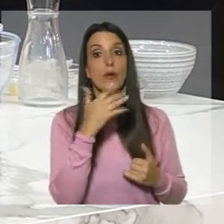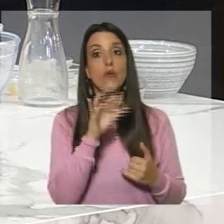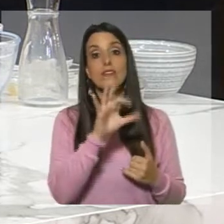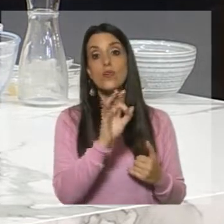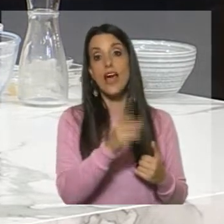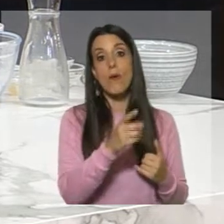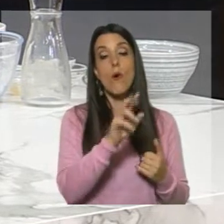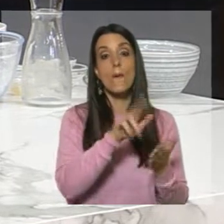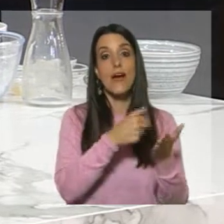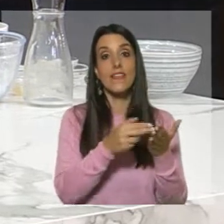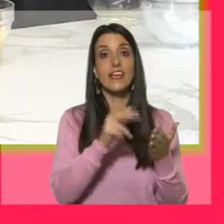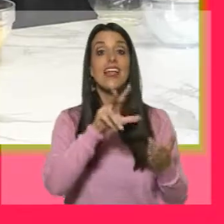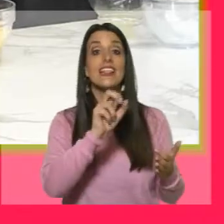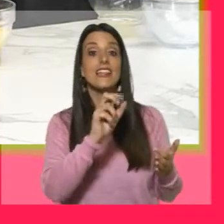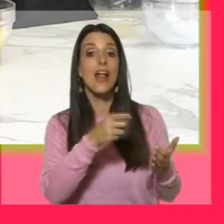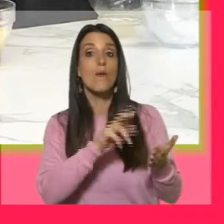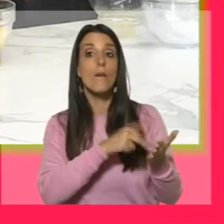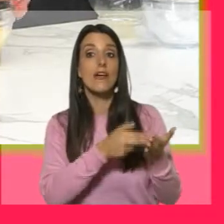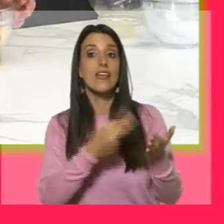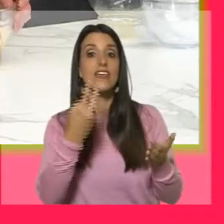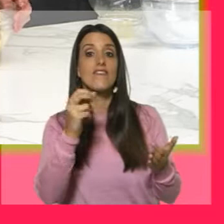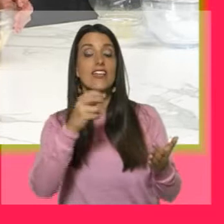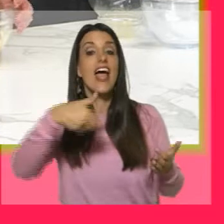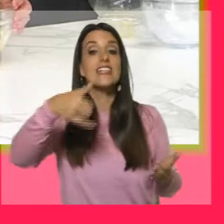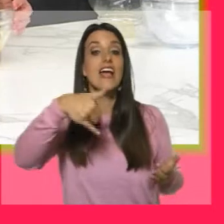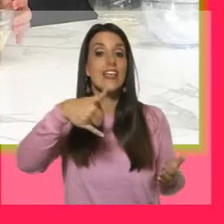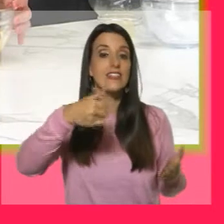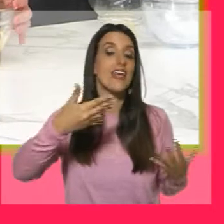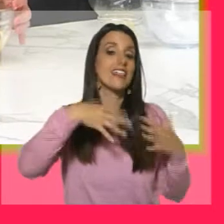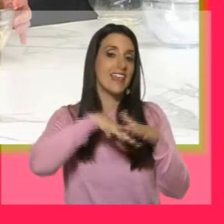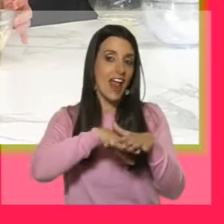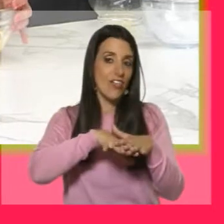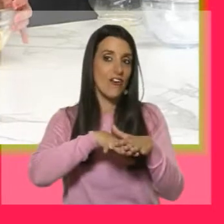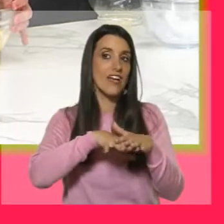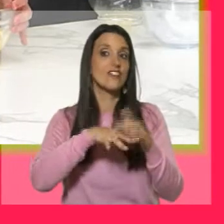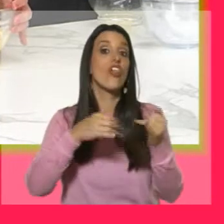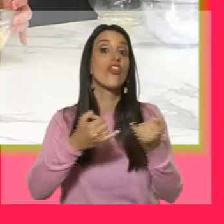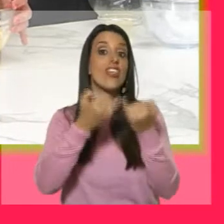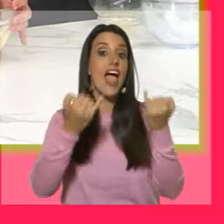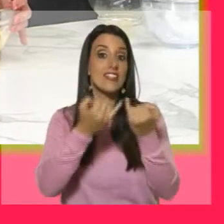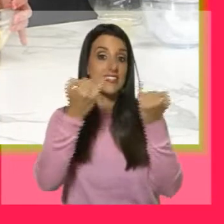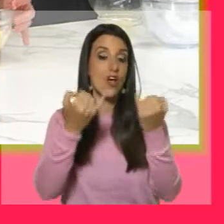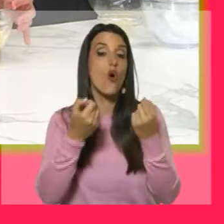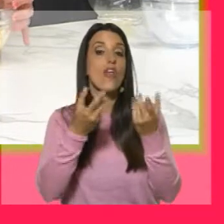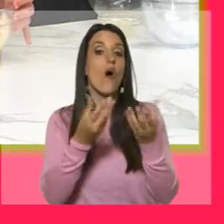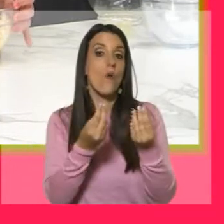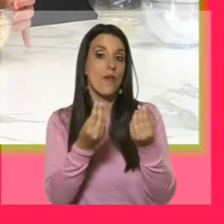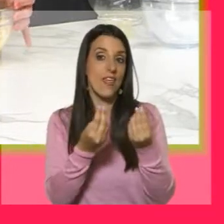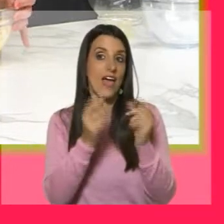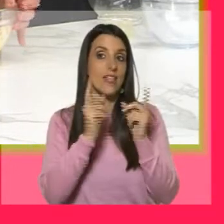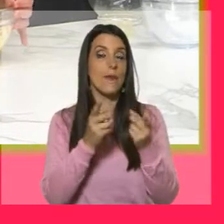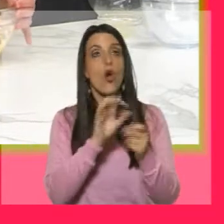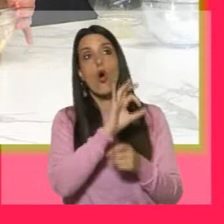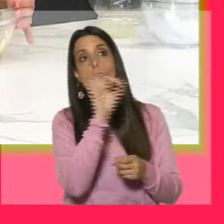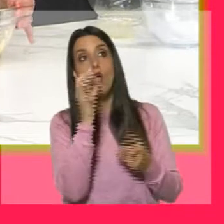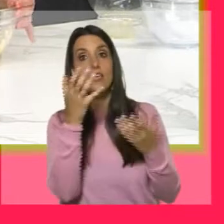gramos de manteca, ponerle 30 gramos de manteca y 20 gramos de aceite, por ejemplo. Ah, bien. Eso te va a ayudar con la humedad de la rosca también. Y si quisieras,